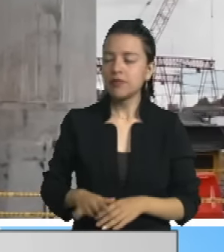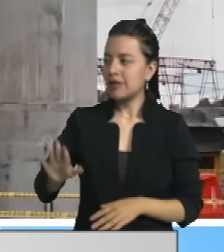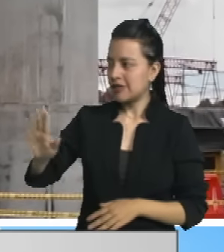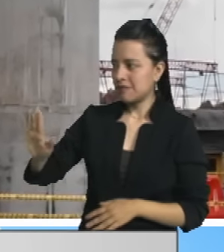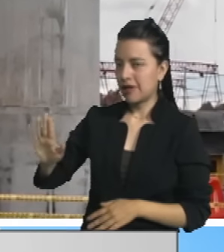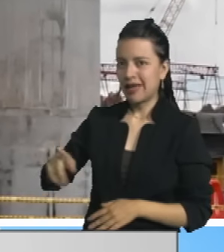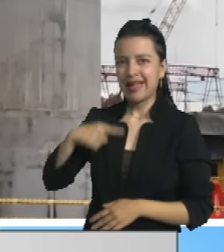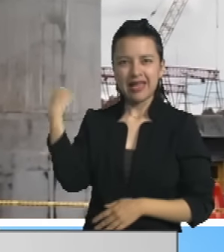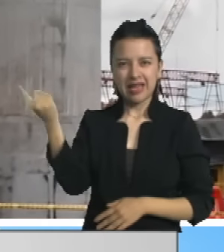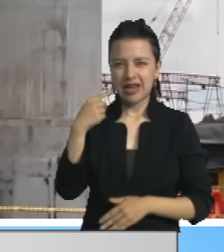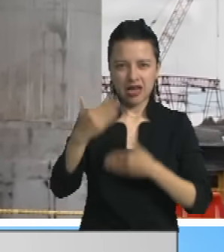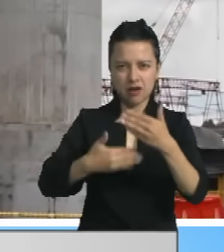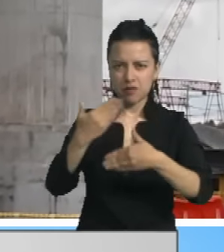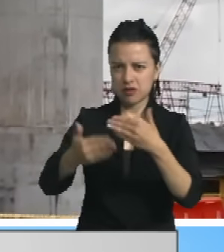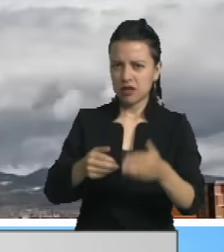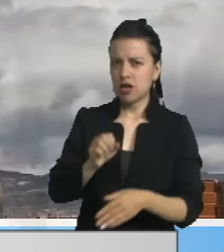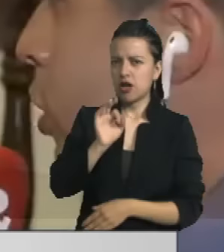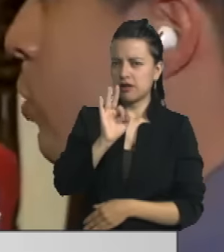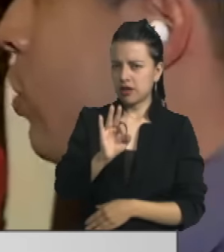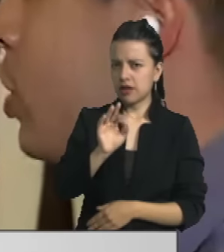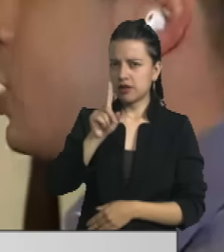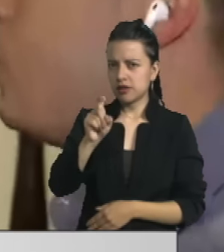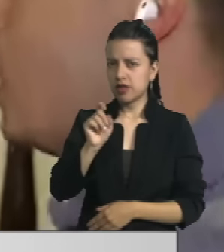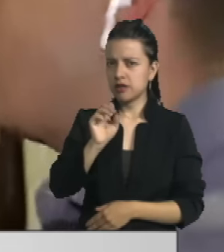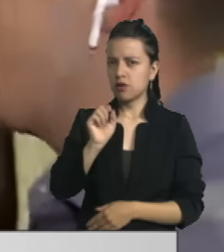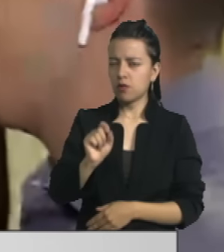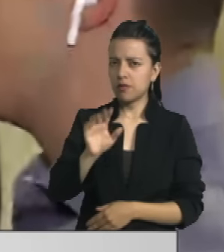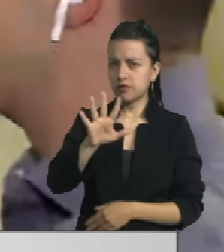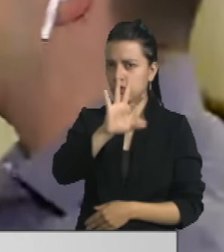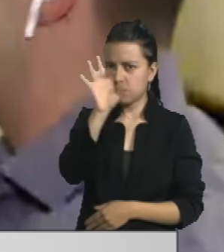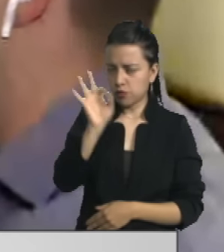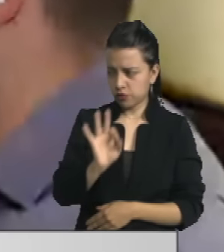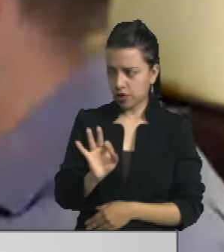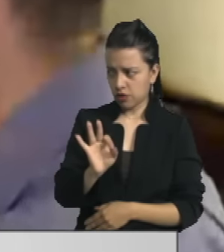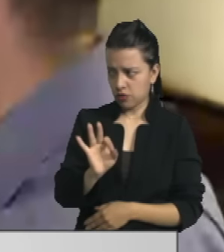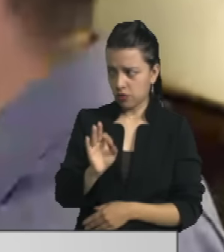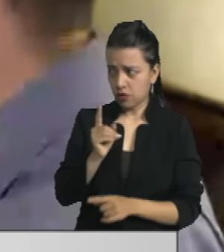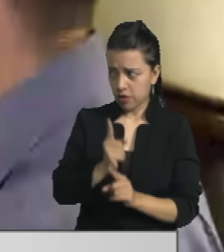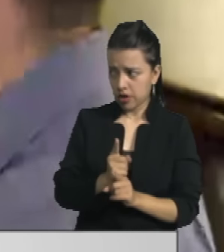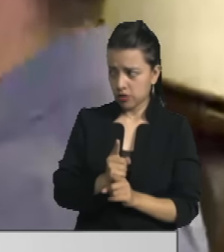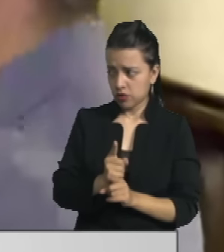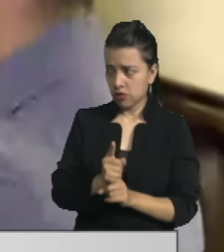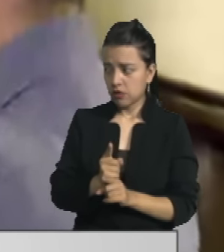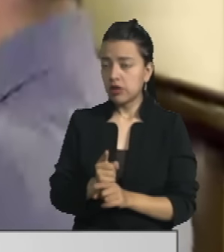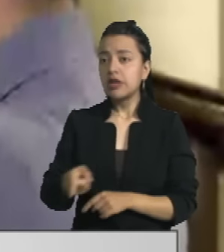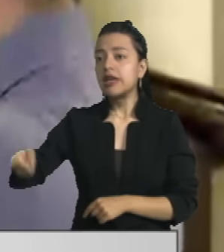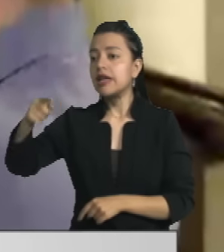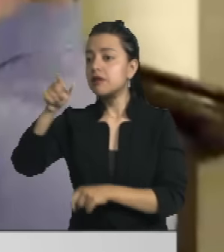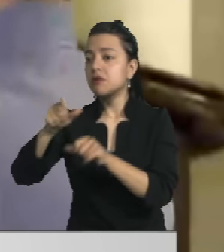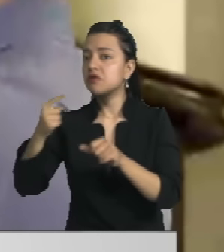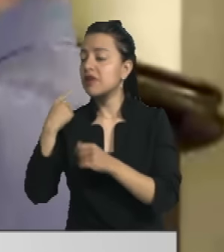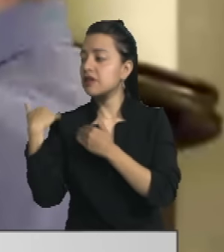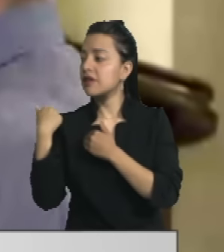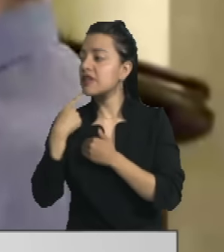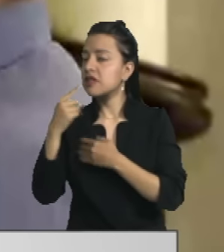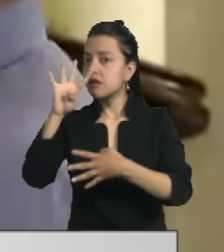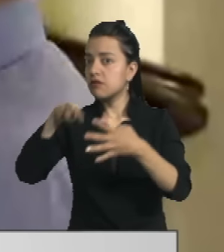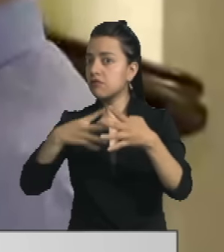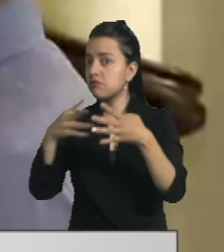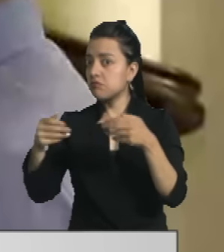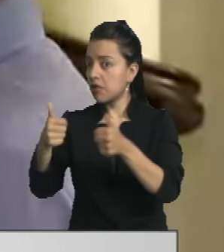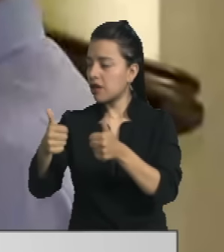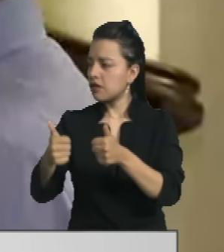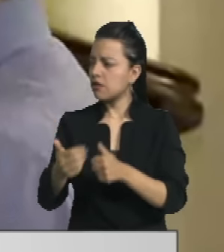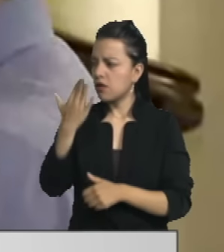Avance general del proyecto es del 36,5 por y según la administración distrital va acorde a lo programado por qué Si en el viaducto hay retraso y en el